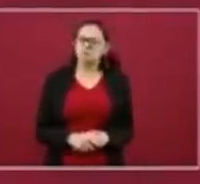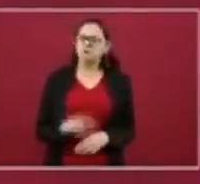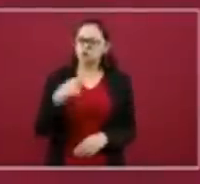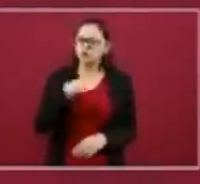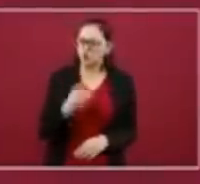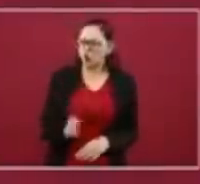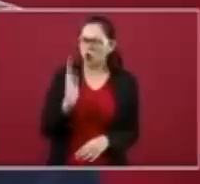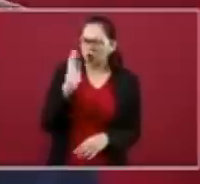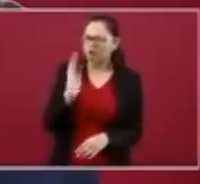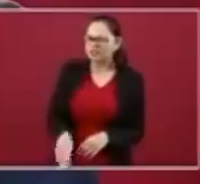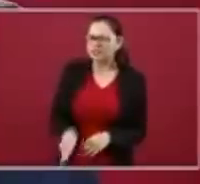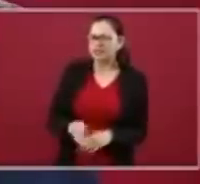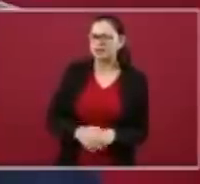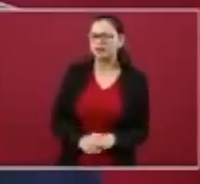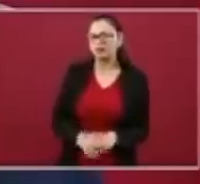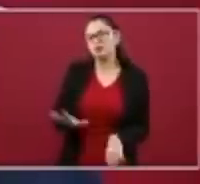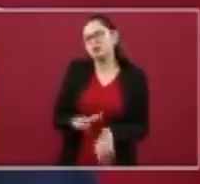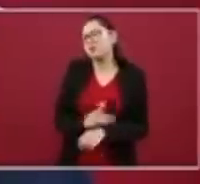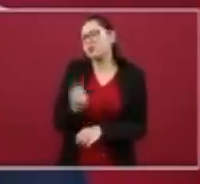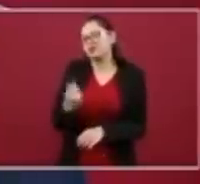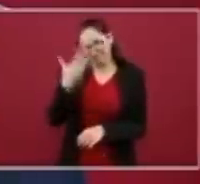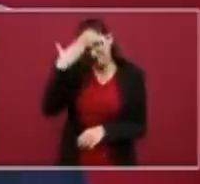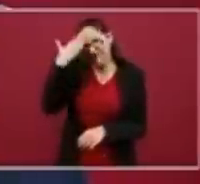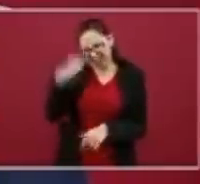Porque estoy seguro que como va a funcionar,